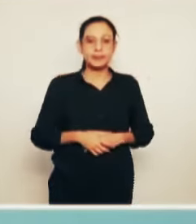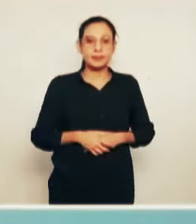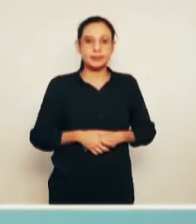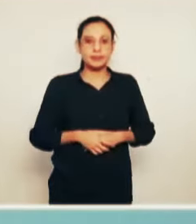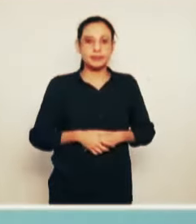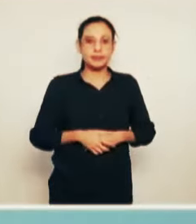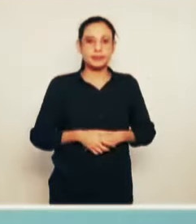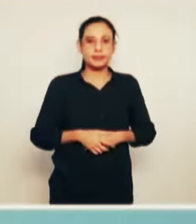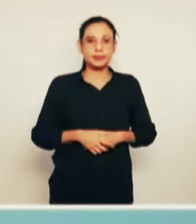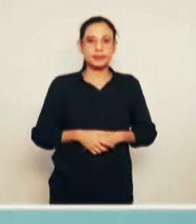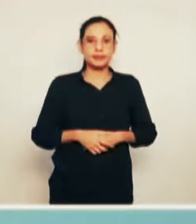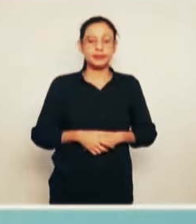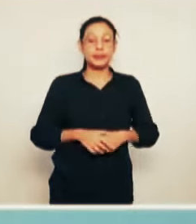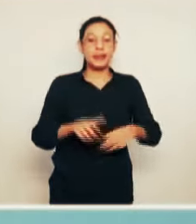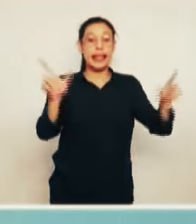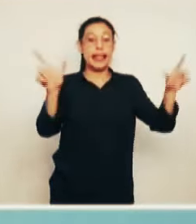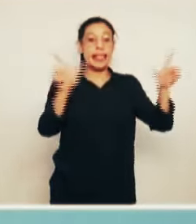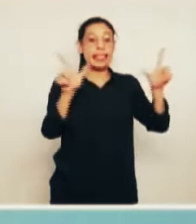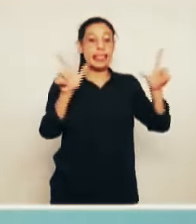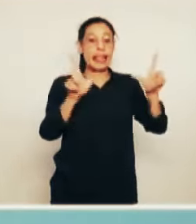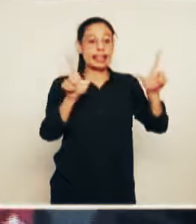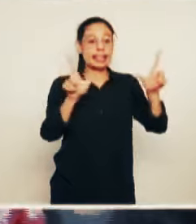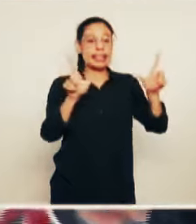que esas tarifas